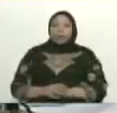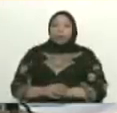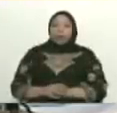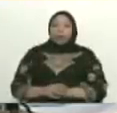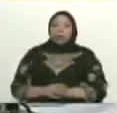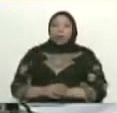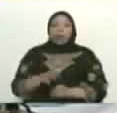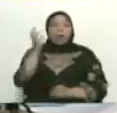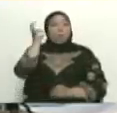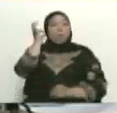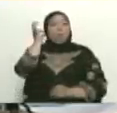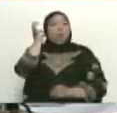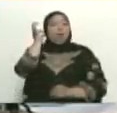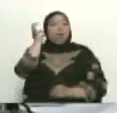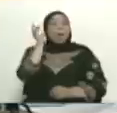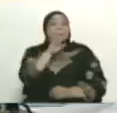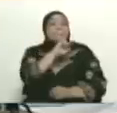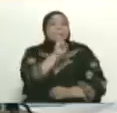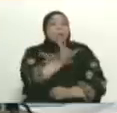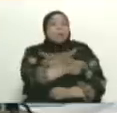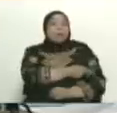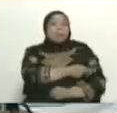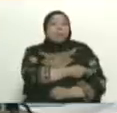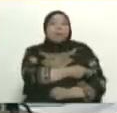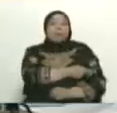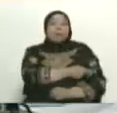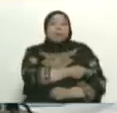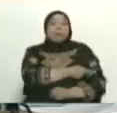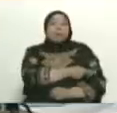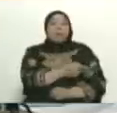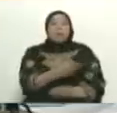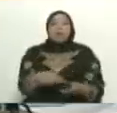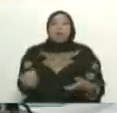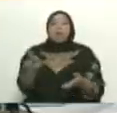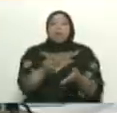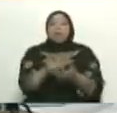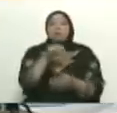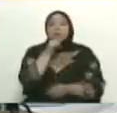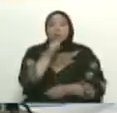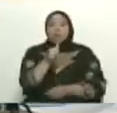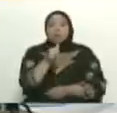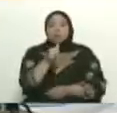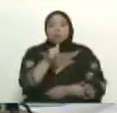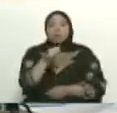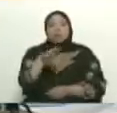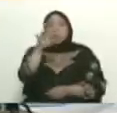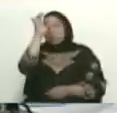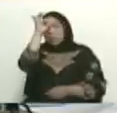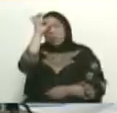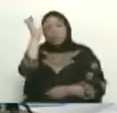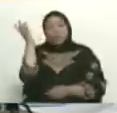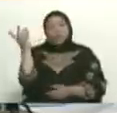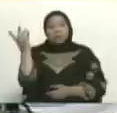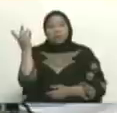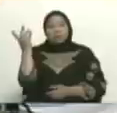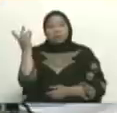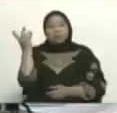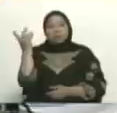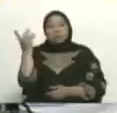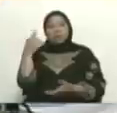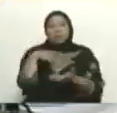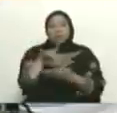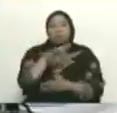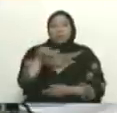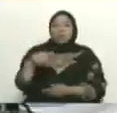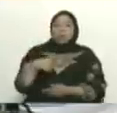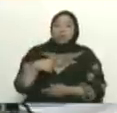de una mujer valiente que en varias oportunidades, eso no lo sabe nadie, salía